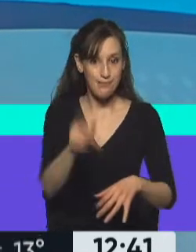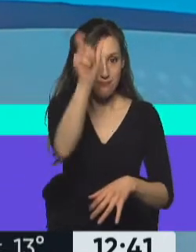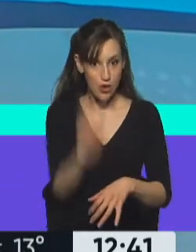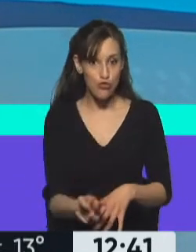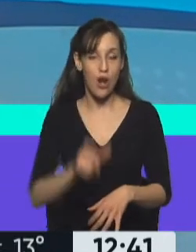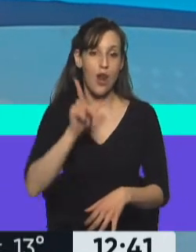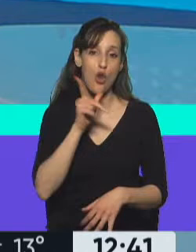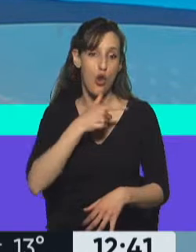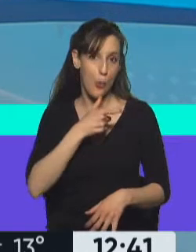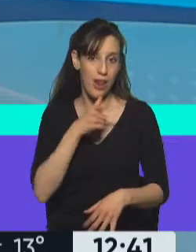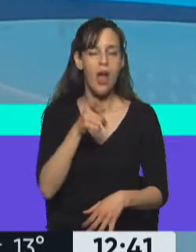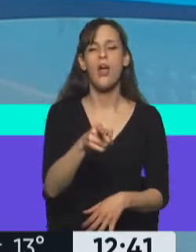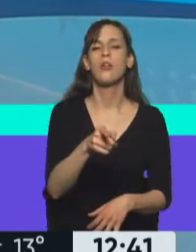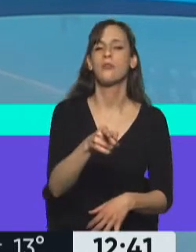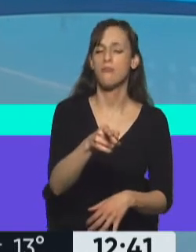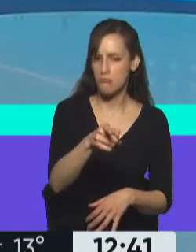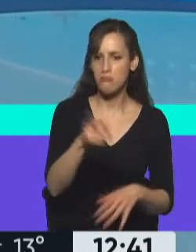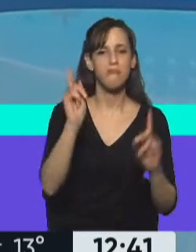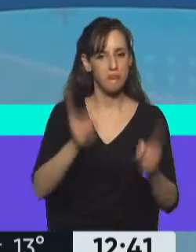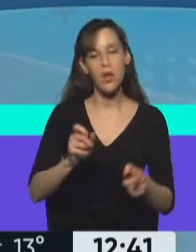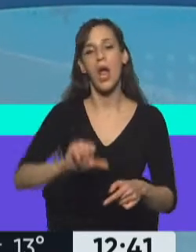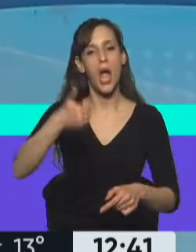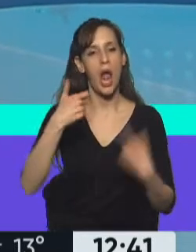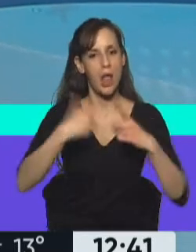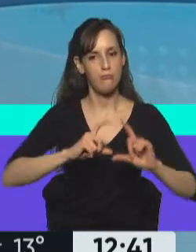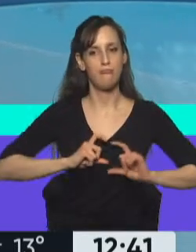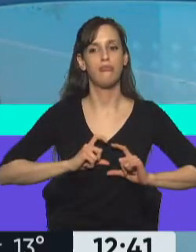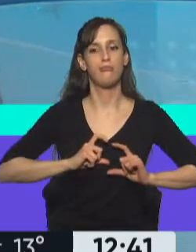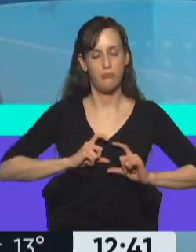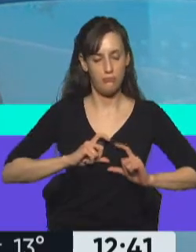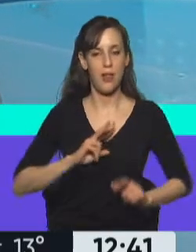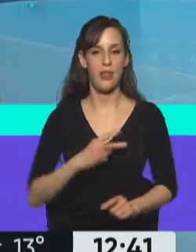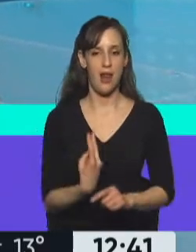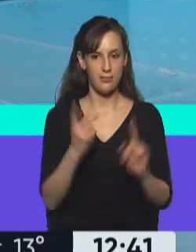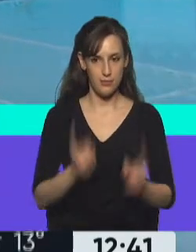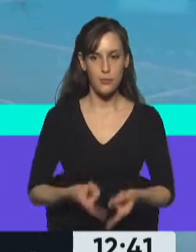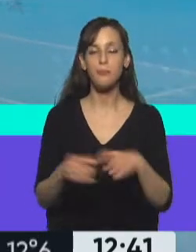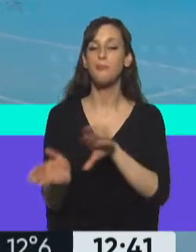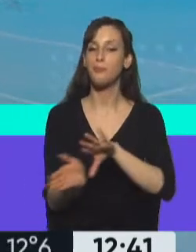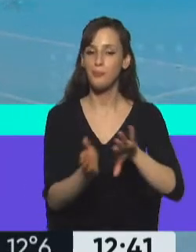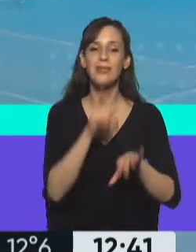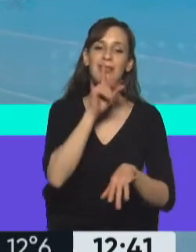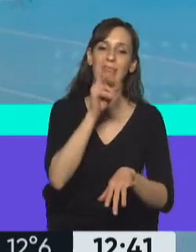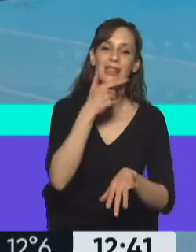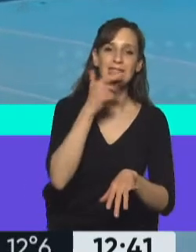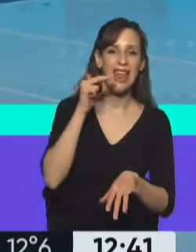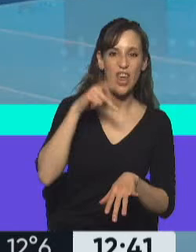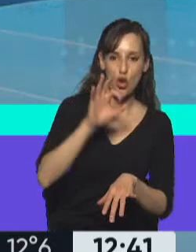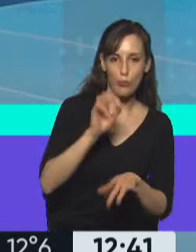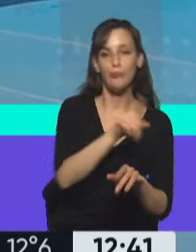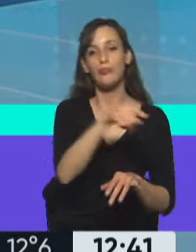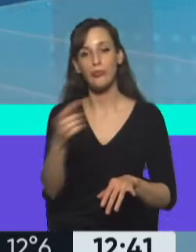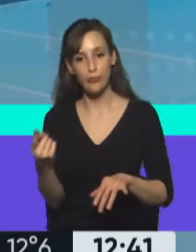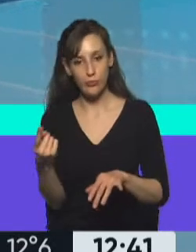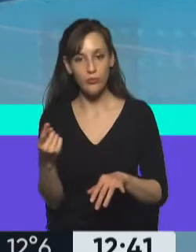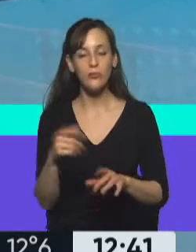con lo cual fue medallista olímpica no binaria y transgénero. Pasamos, si querés, aquí a la segunda, Lauren Hubert. Ella